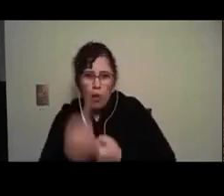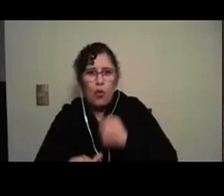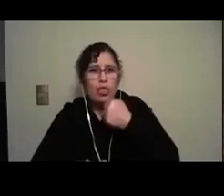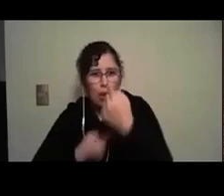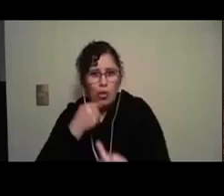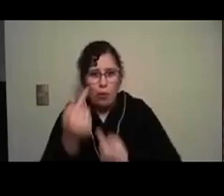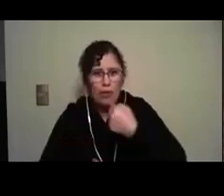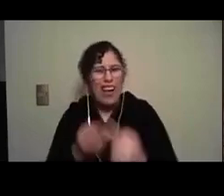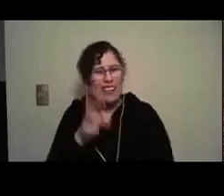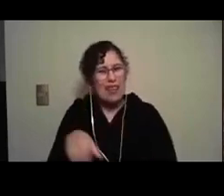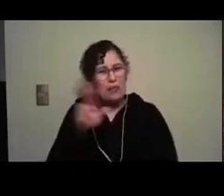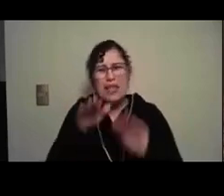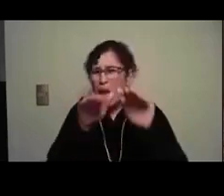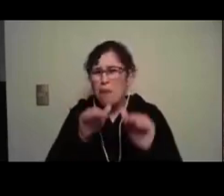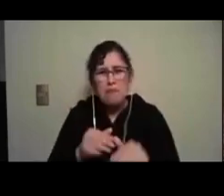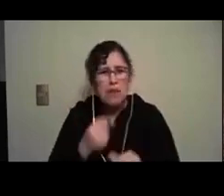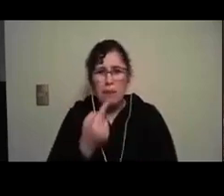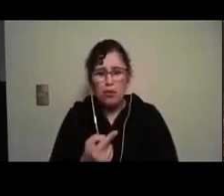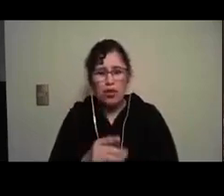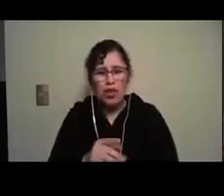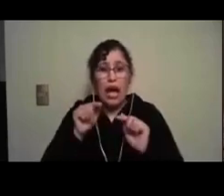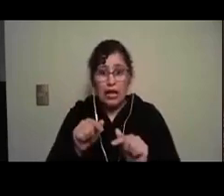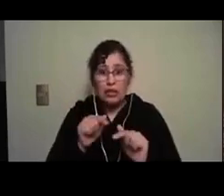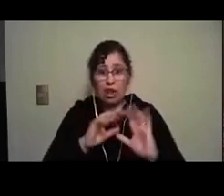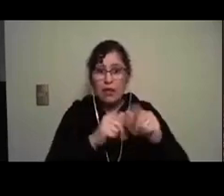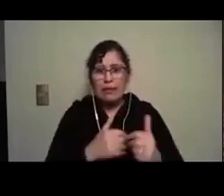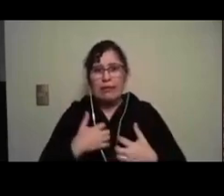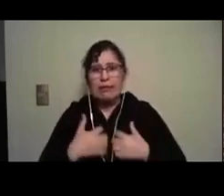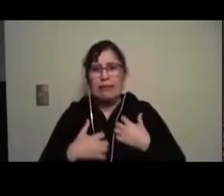reiteradas, ¿ya? Y eso genera muchas veces